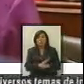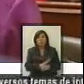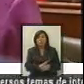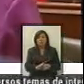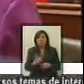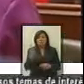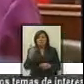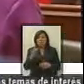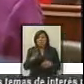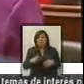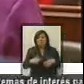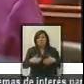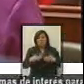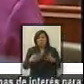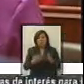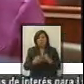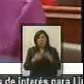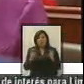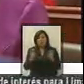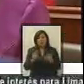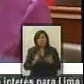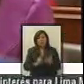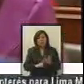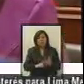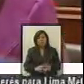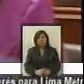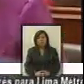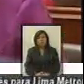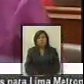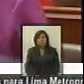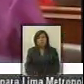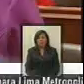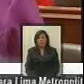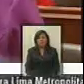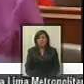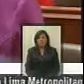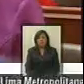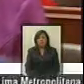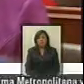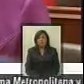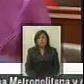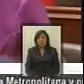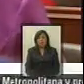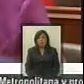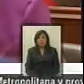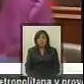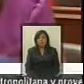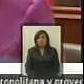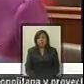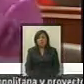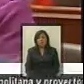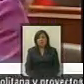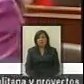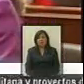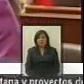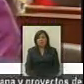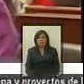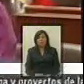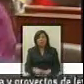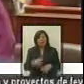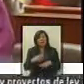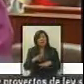suficiente para poder atender el tema de seguridad ciudadana. Solamente recordar al ministro, y lo dejo en el tintero, que en